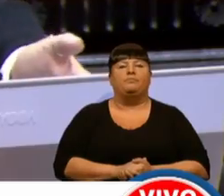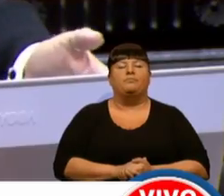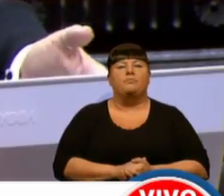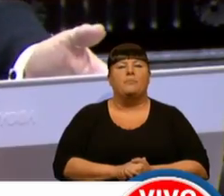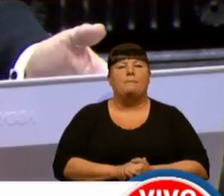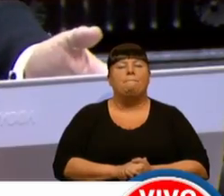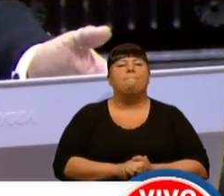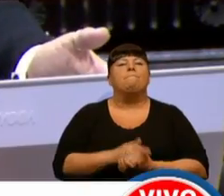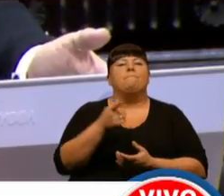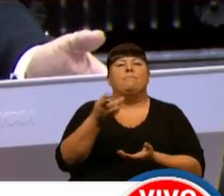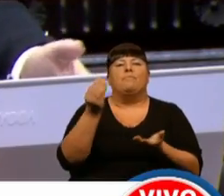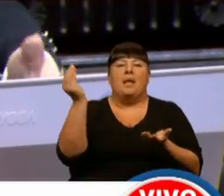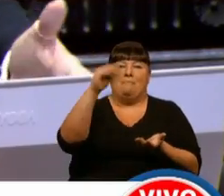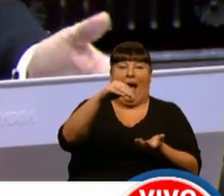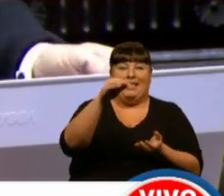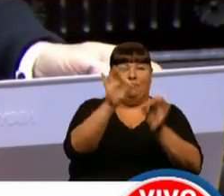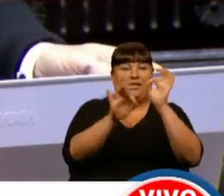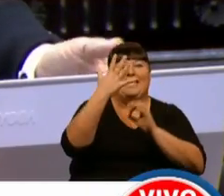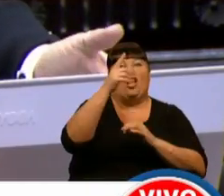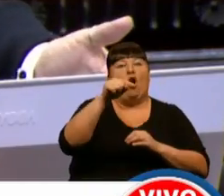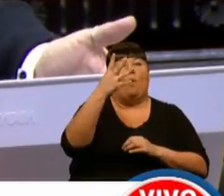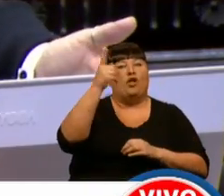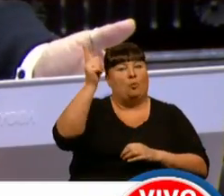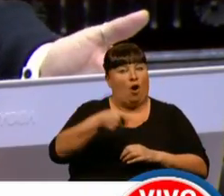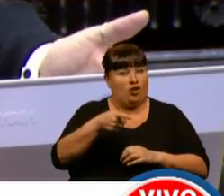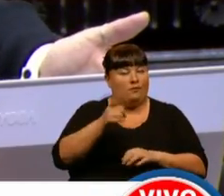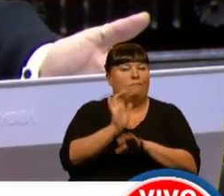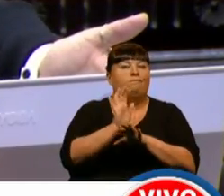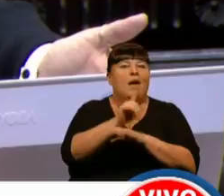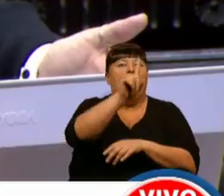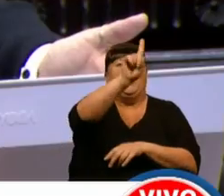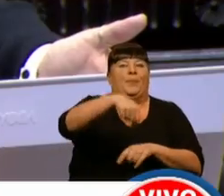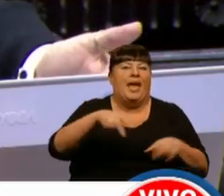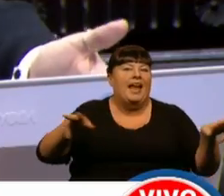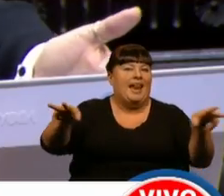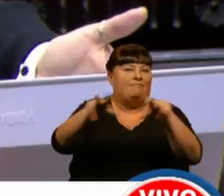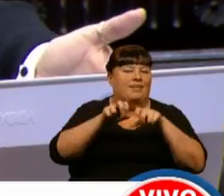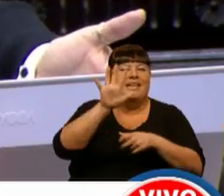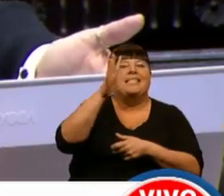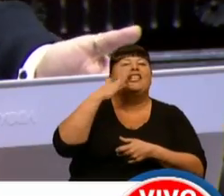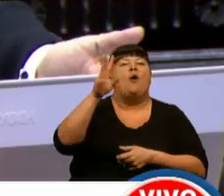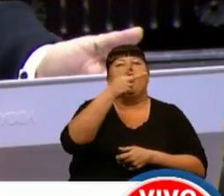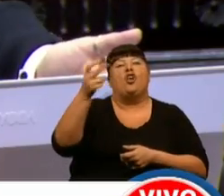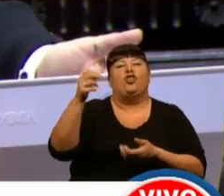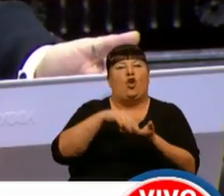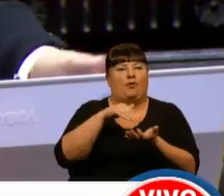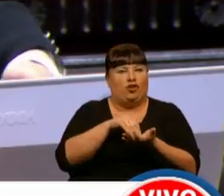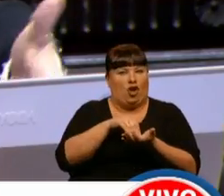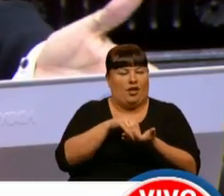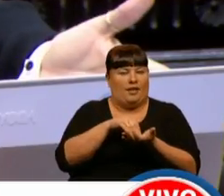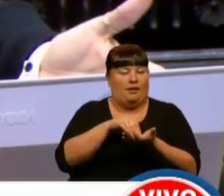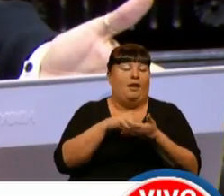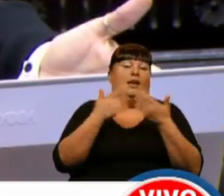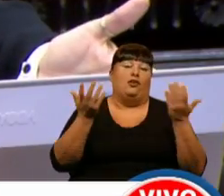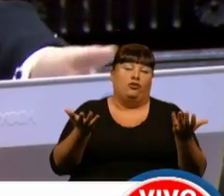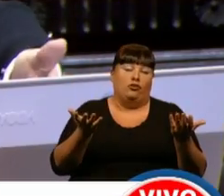elevando el recargo al 5,4 por ciento es como se consiguen recaudar los cinco mil doscientos millones en